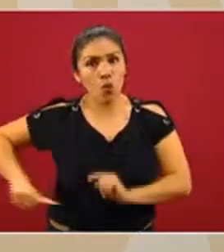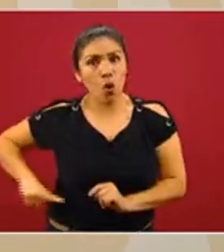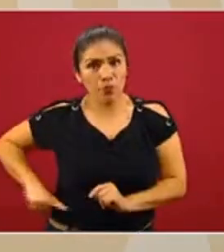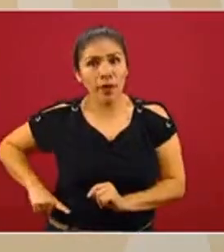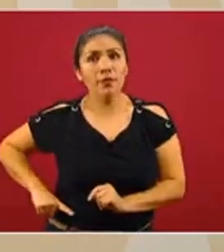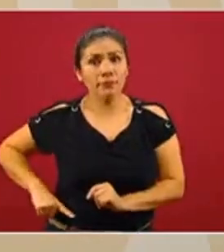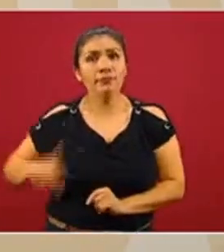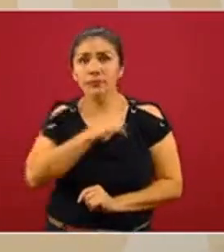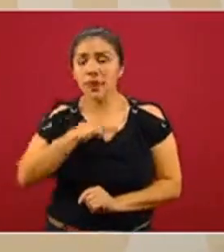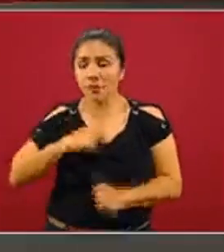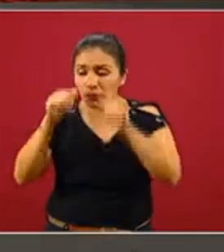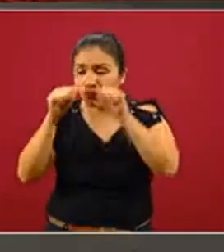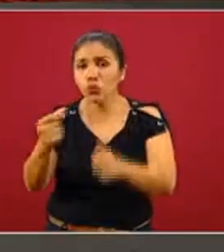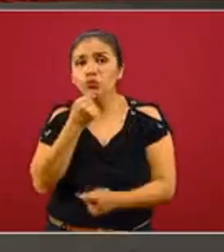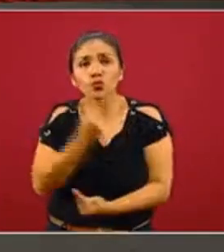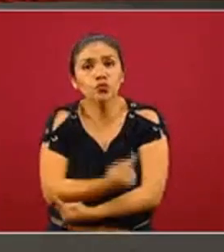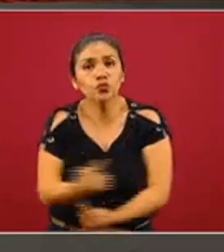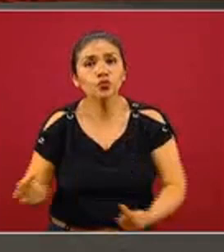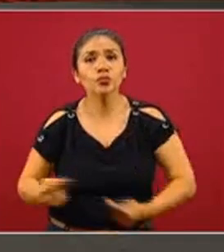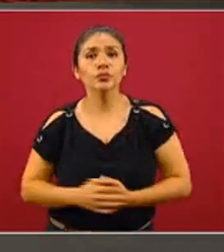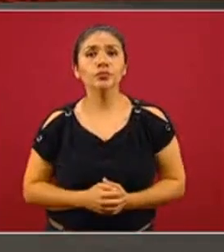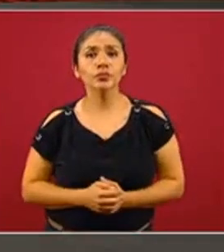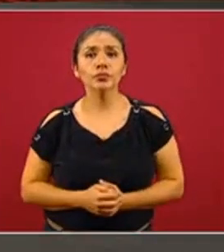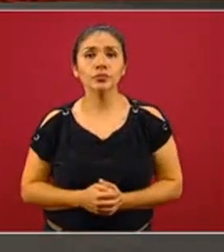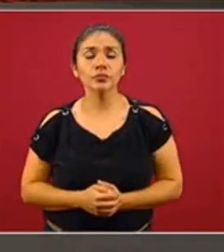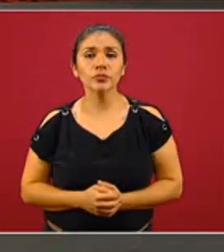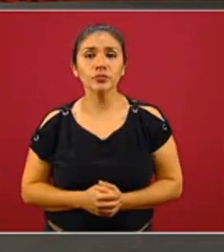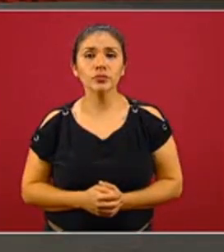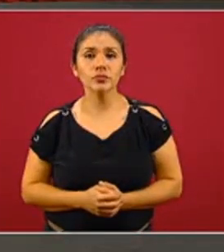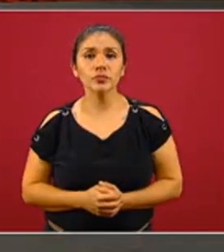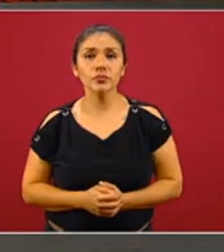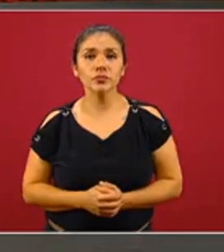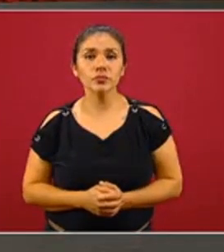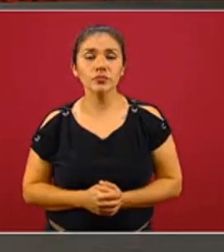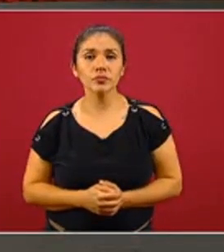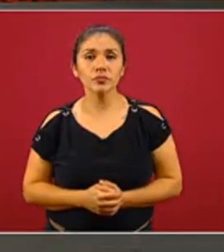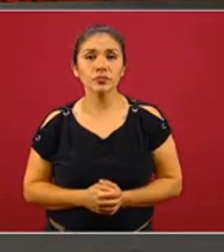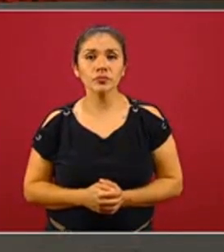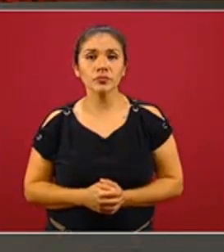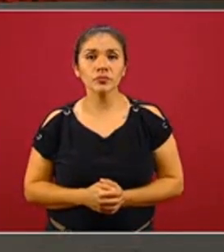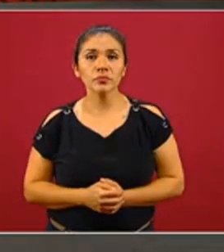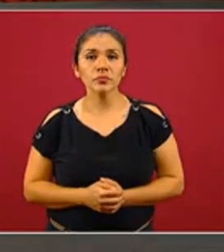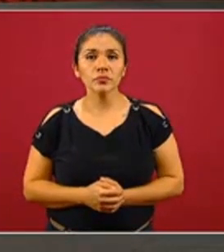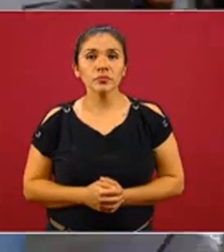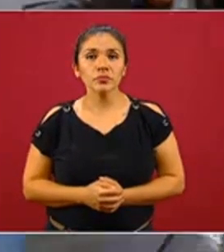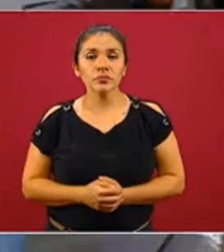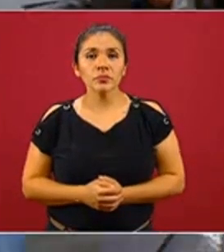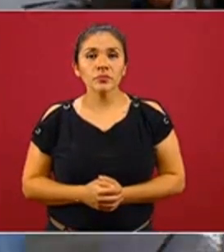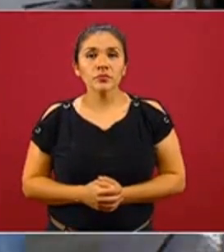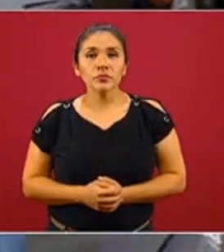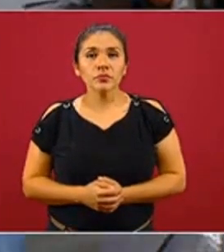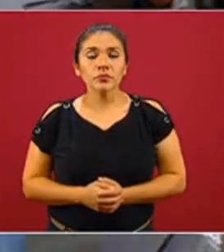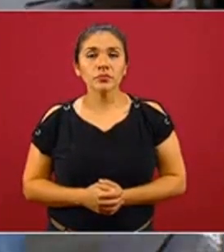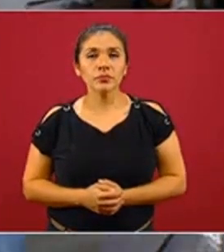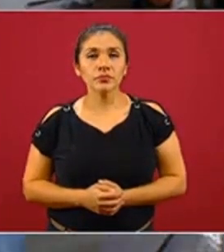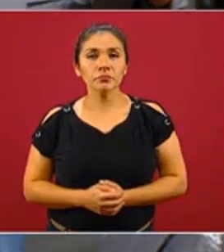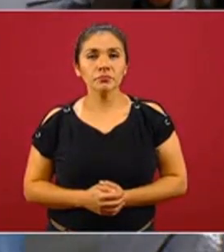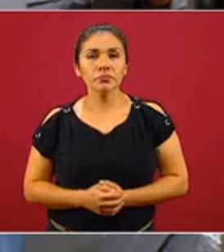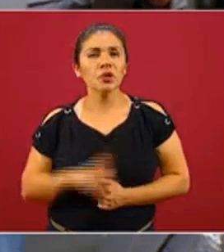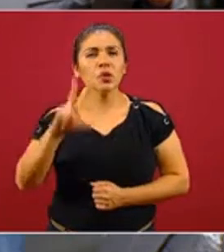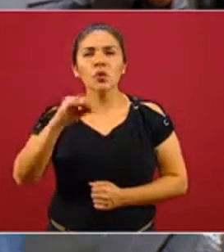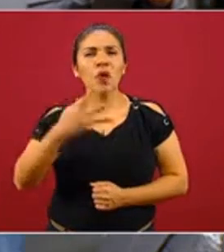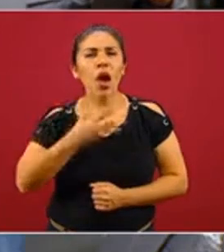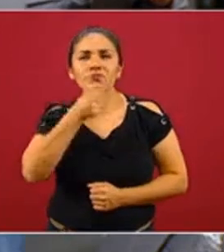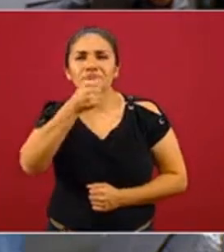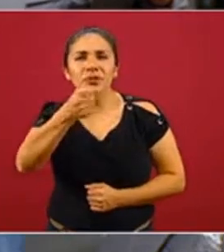desde su primera infancia. ¿Quiere decir que a partir del COVID se están sensibilizando más o están intentando sensibilizar más para que